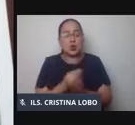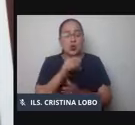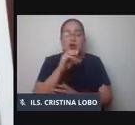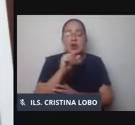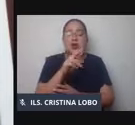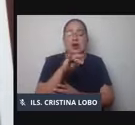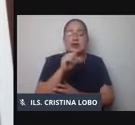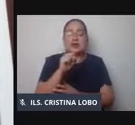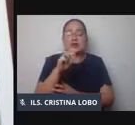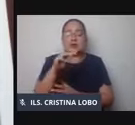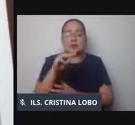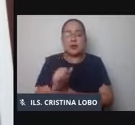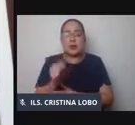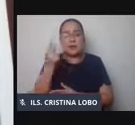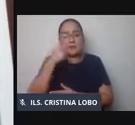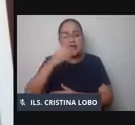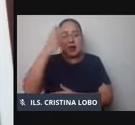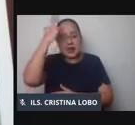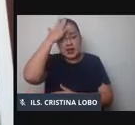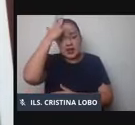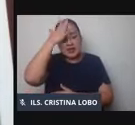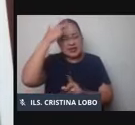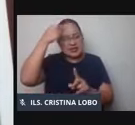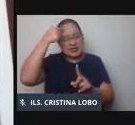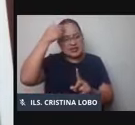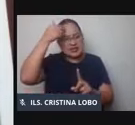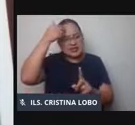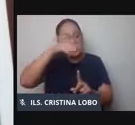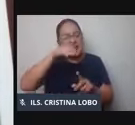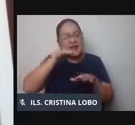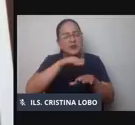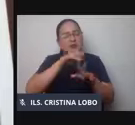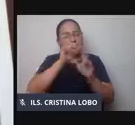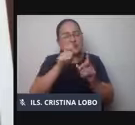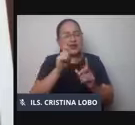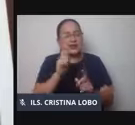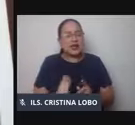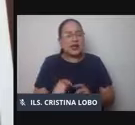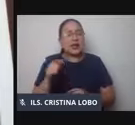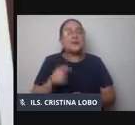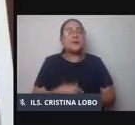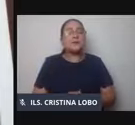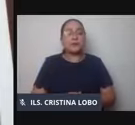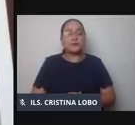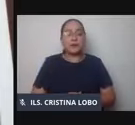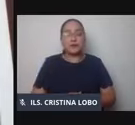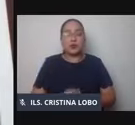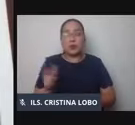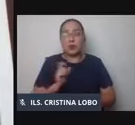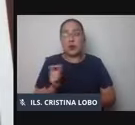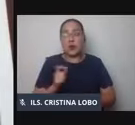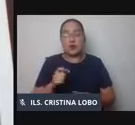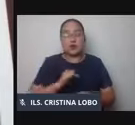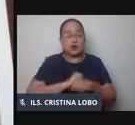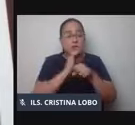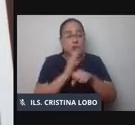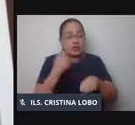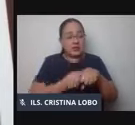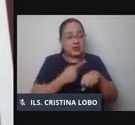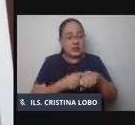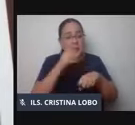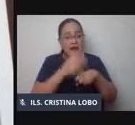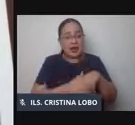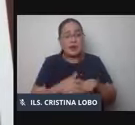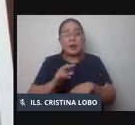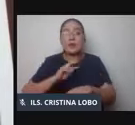Líderes Conscientes, un liderazgo consciente regresando a la pandemia, porque pues todos nos tenemos que cuidar